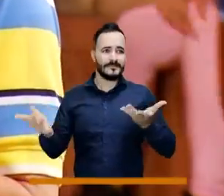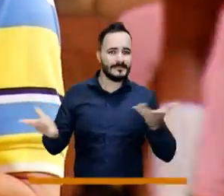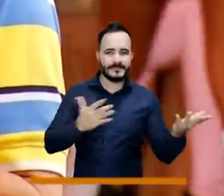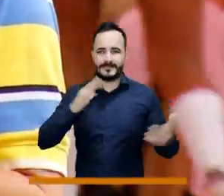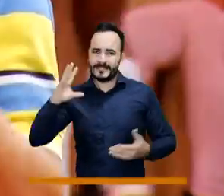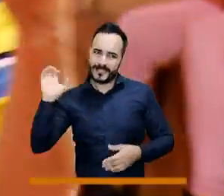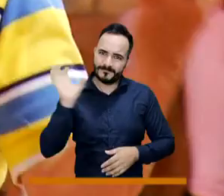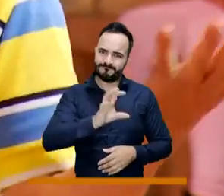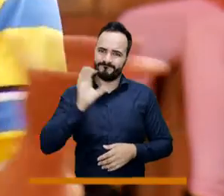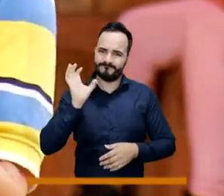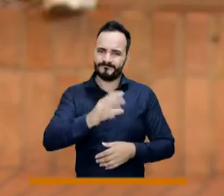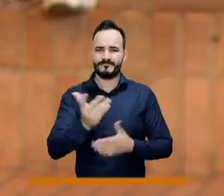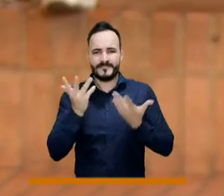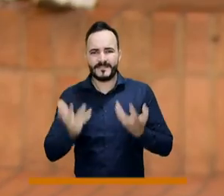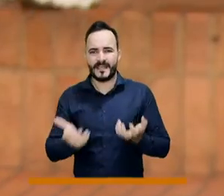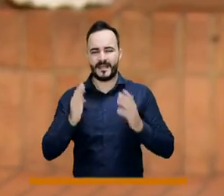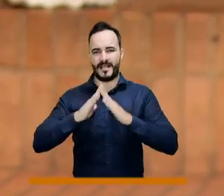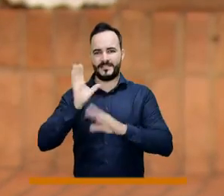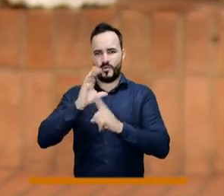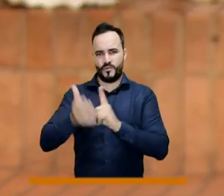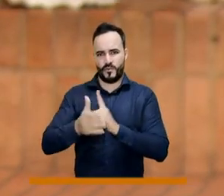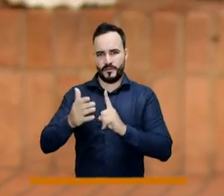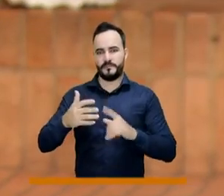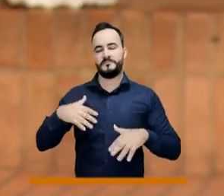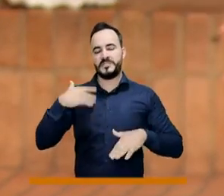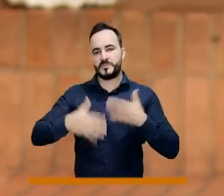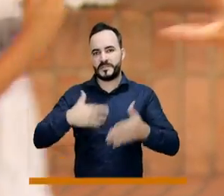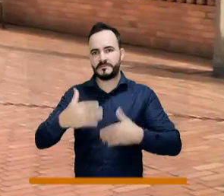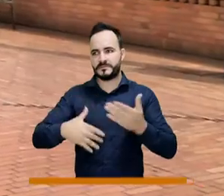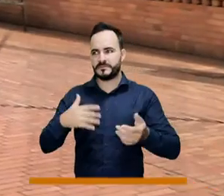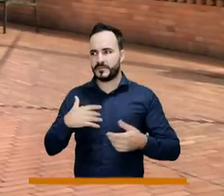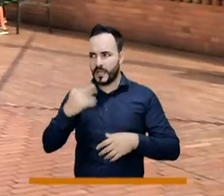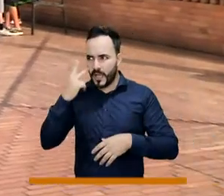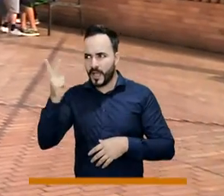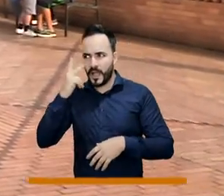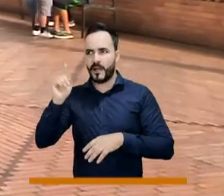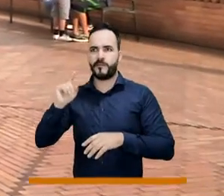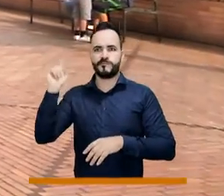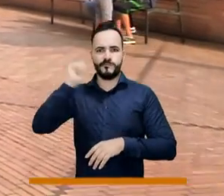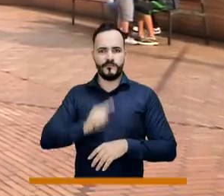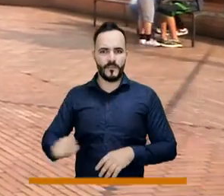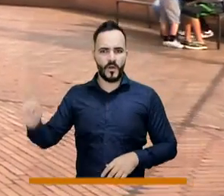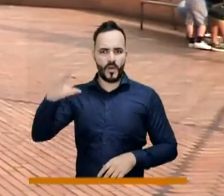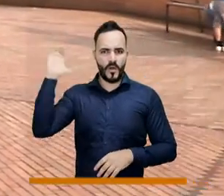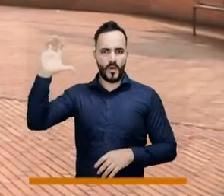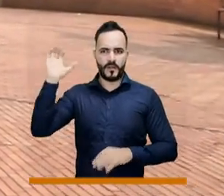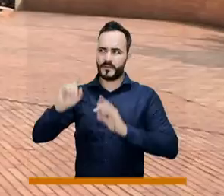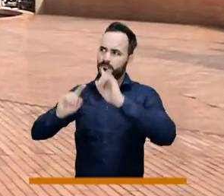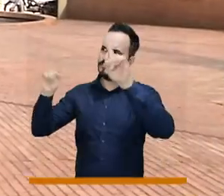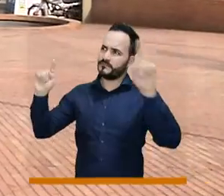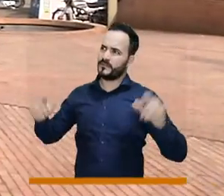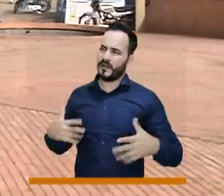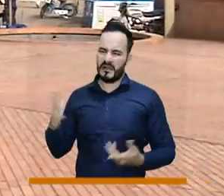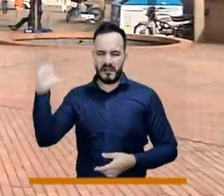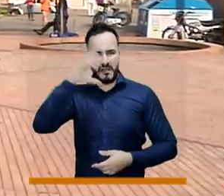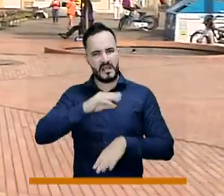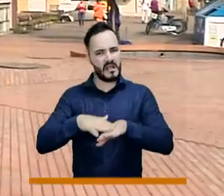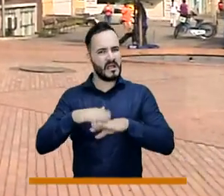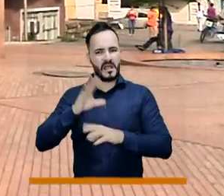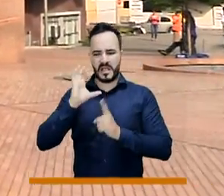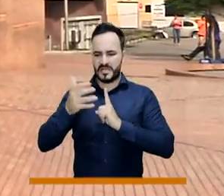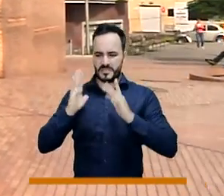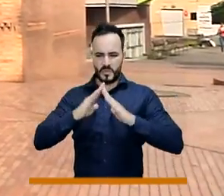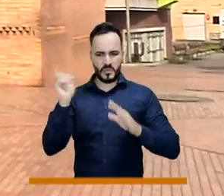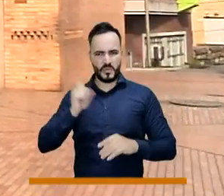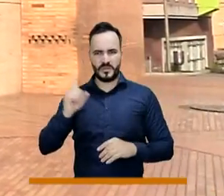cultura. Cuando hicimos el reconocimiento del territorio, ahí cuando nos dimos cuenta que eran colonias de diferentes partes del país, dijimos, no necesitamos una casa de la